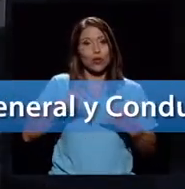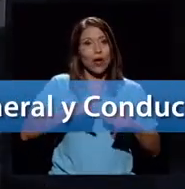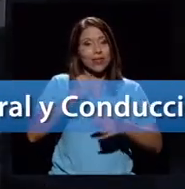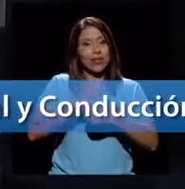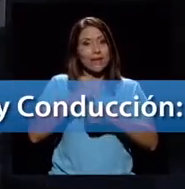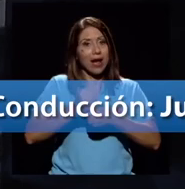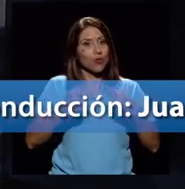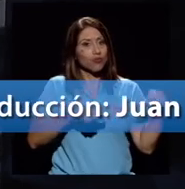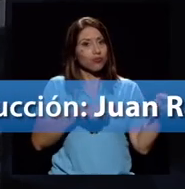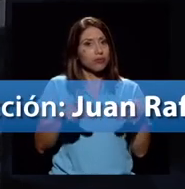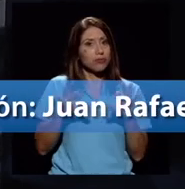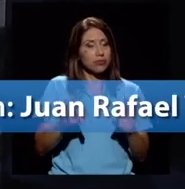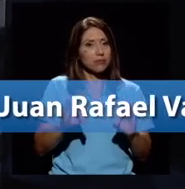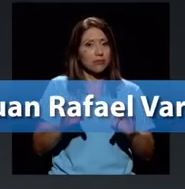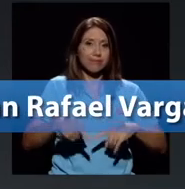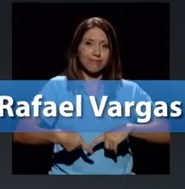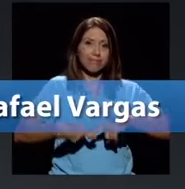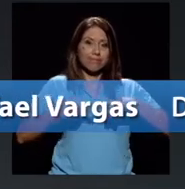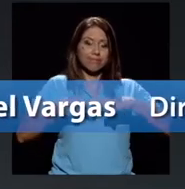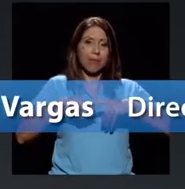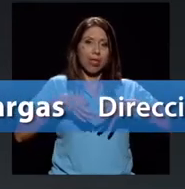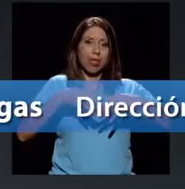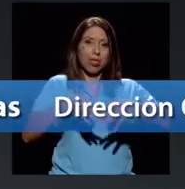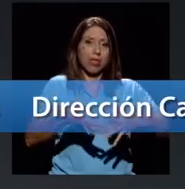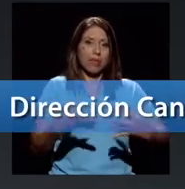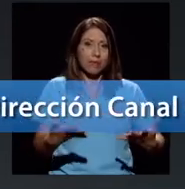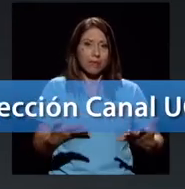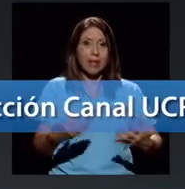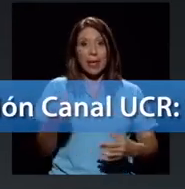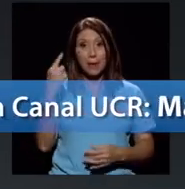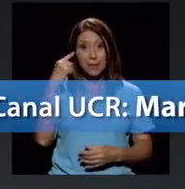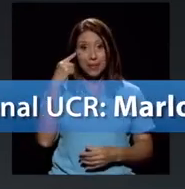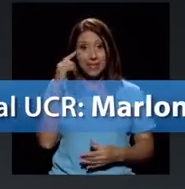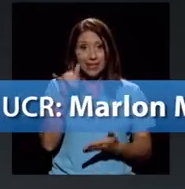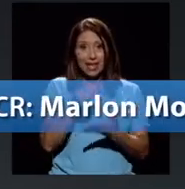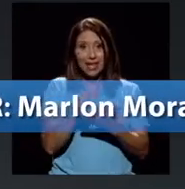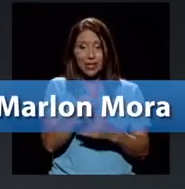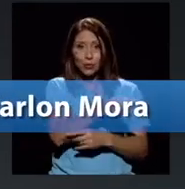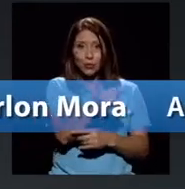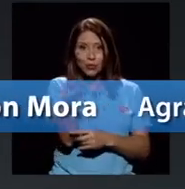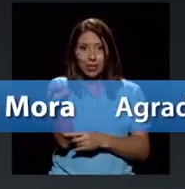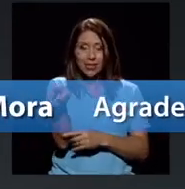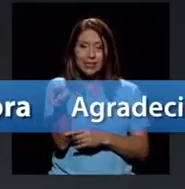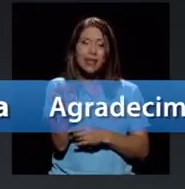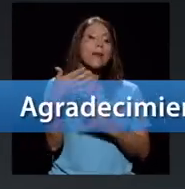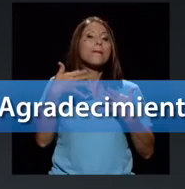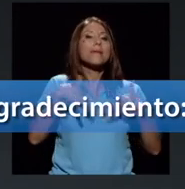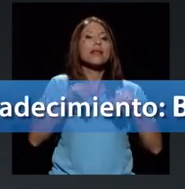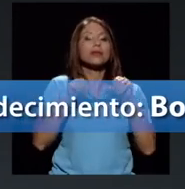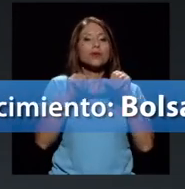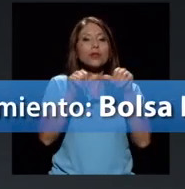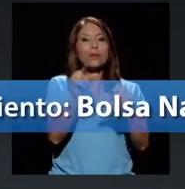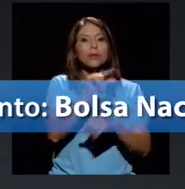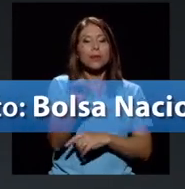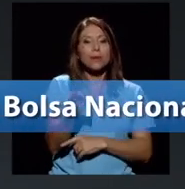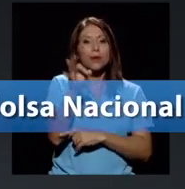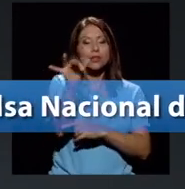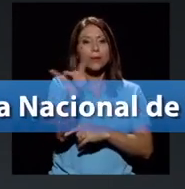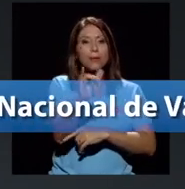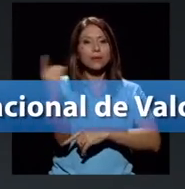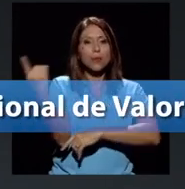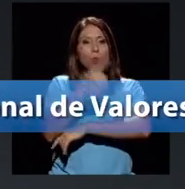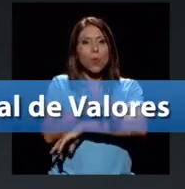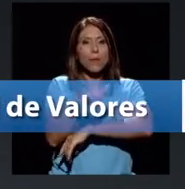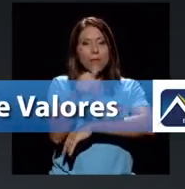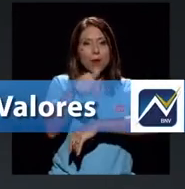eso amigas y amigos y mientras regresan con nosotros la próxima semana en los mismos tiempos de circunstancias y